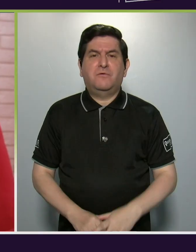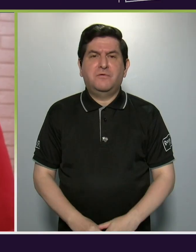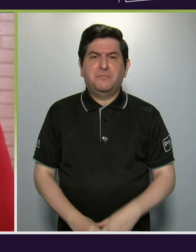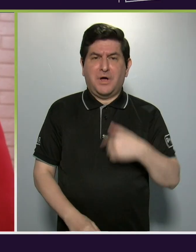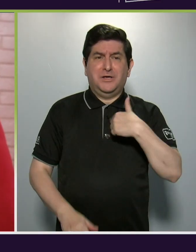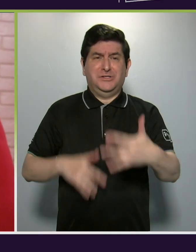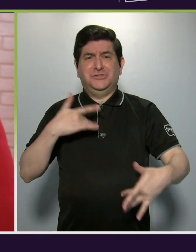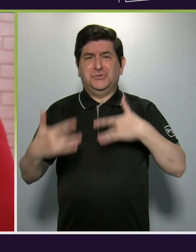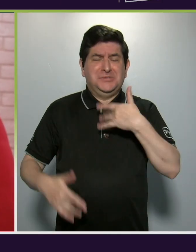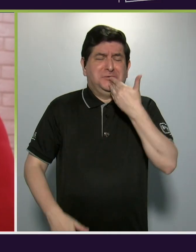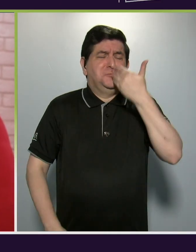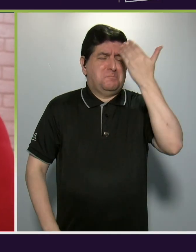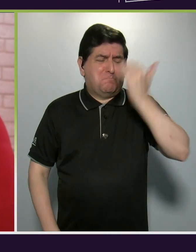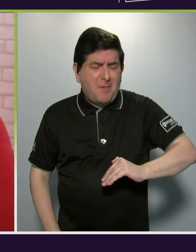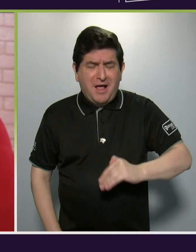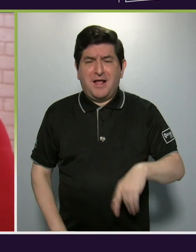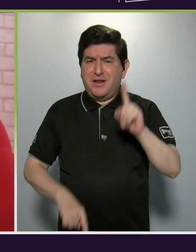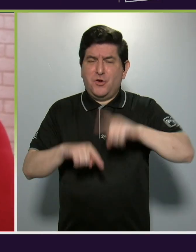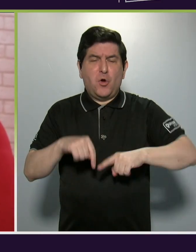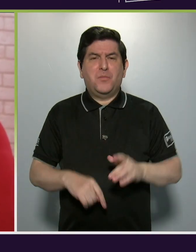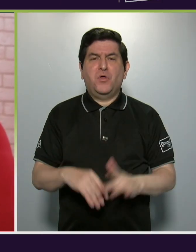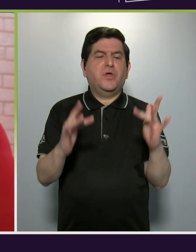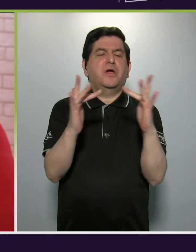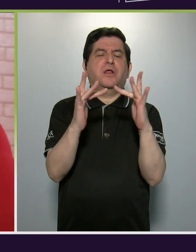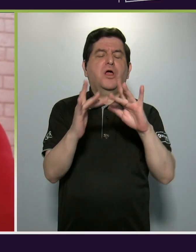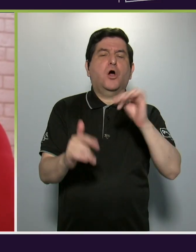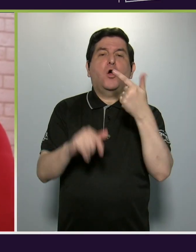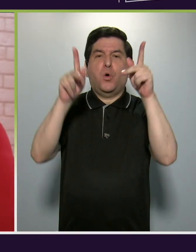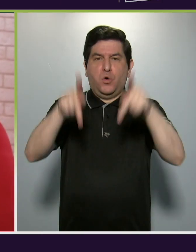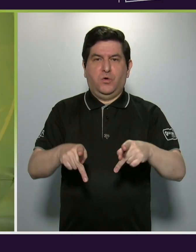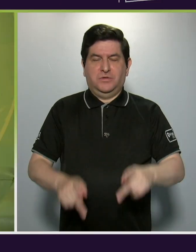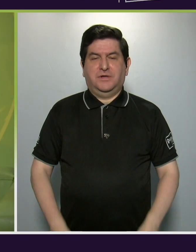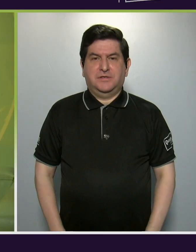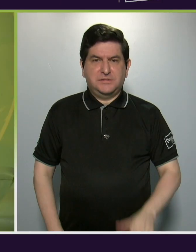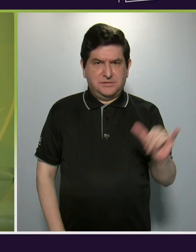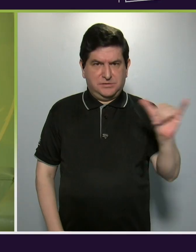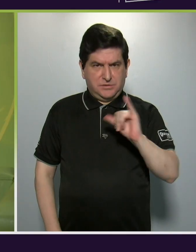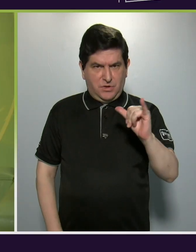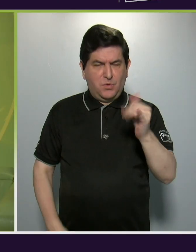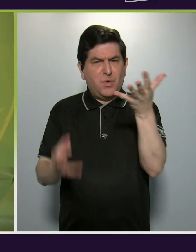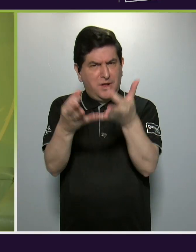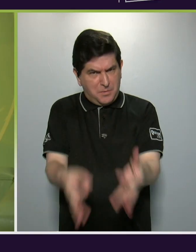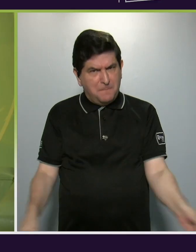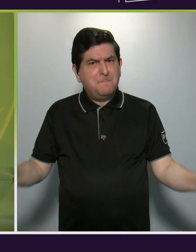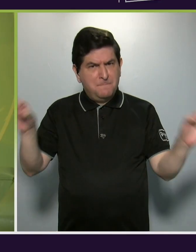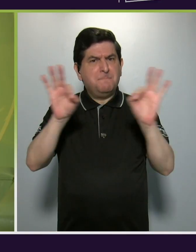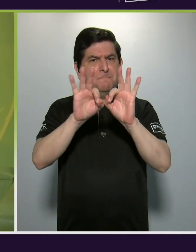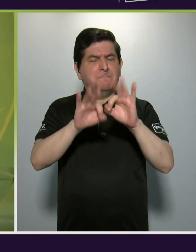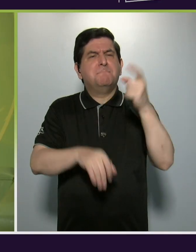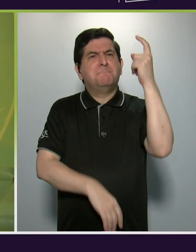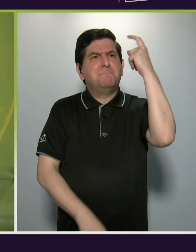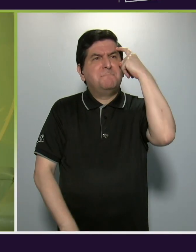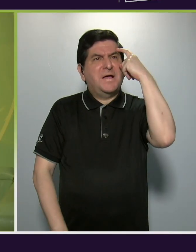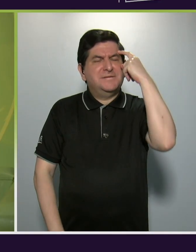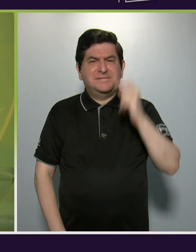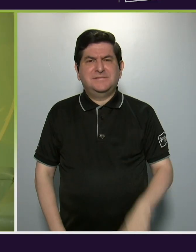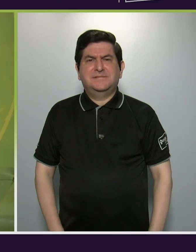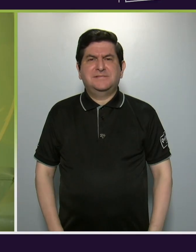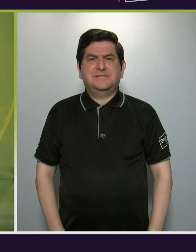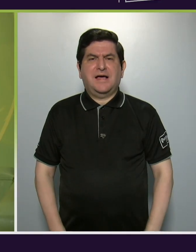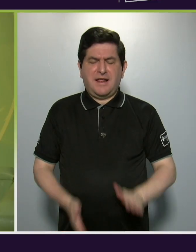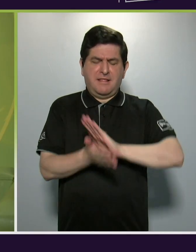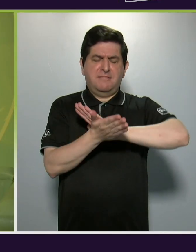sentir mal no poder tener conexiones con otras personas. Y también aquí es importante porque cuando pensamos en la dignidad de la